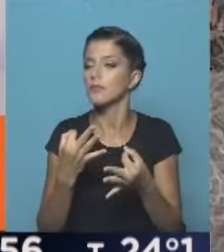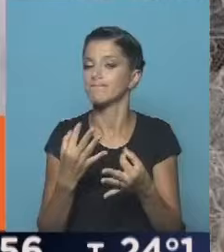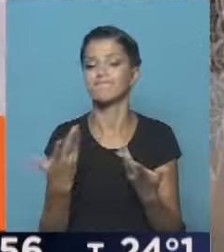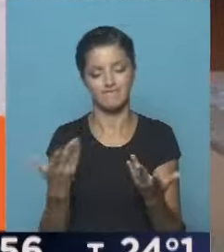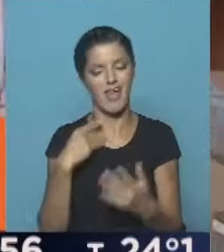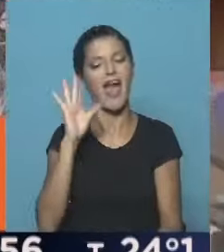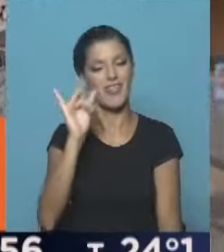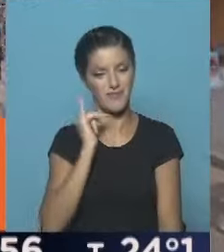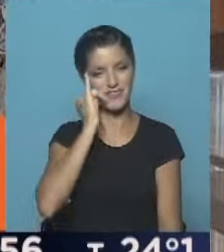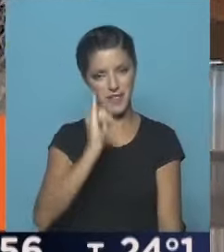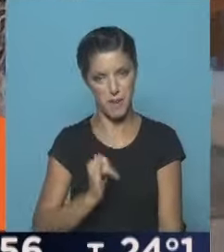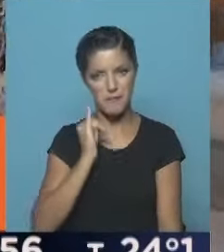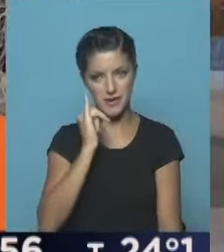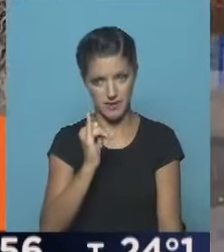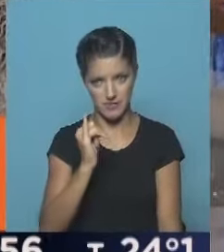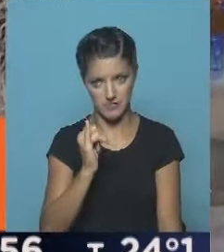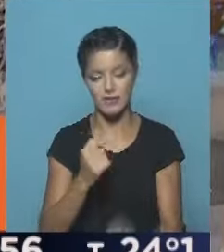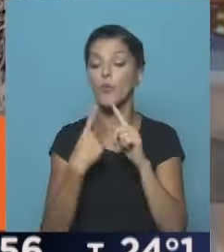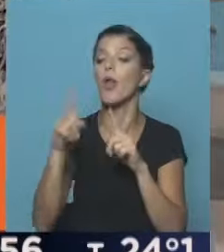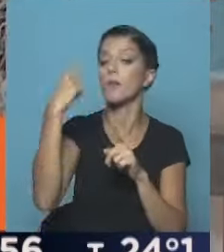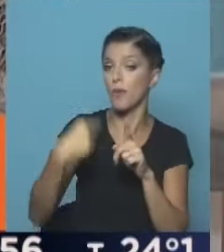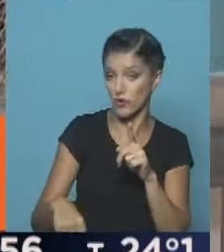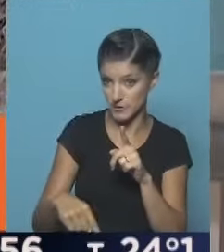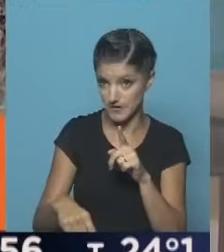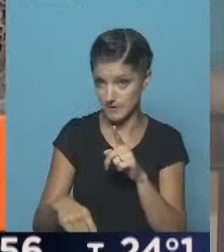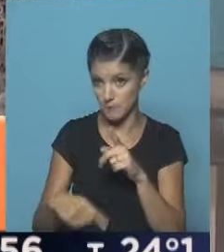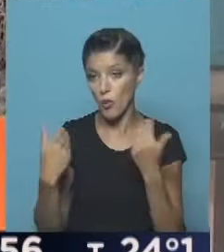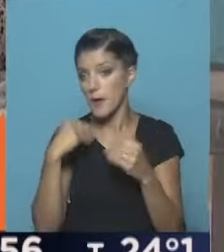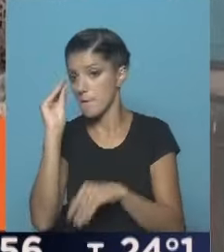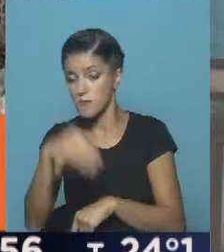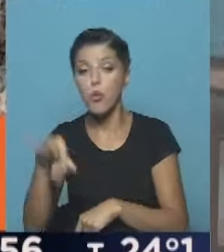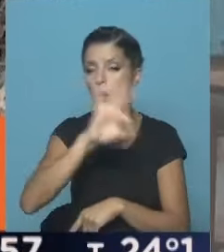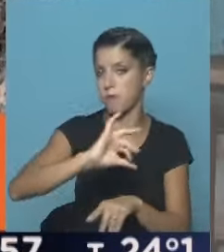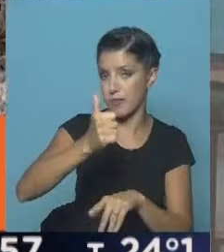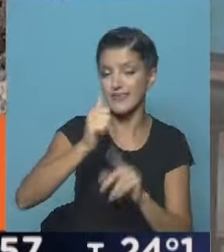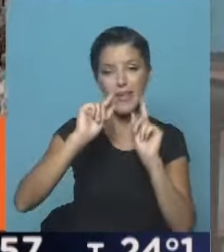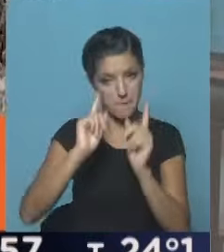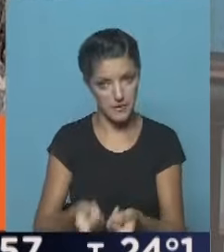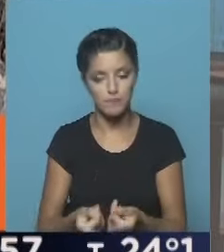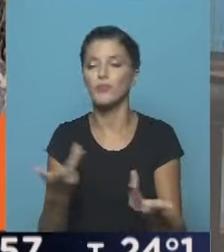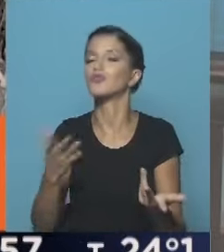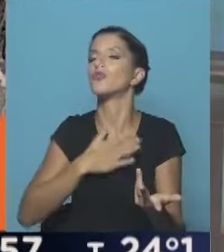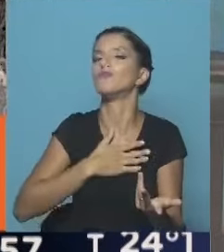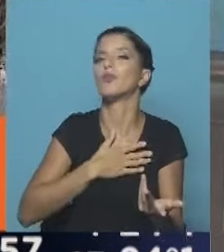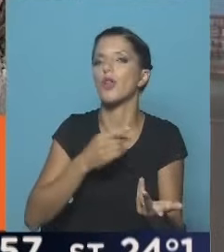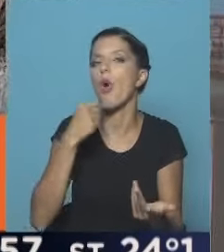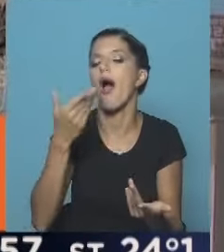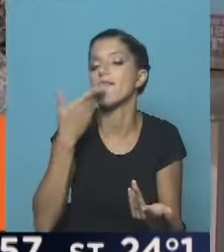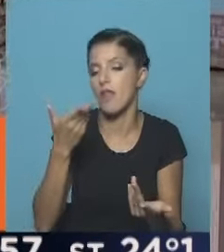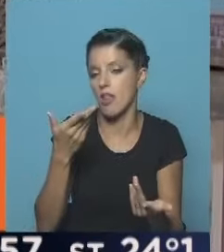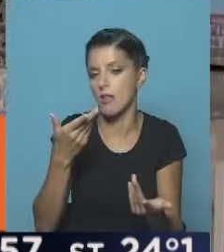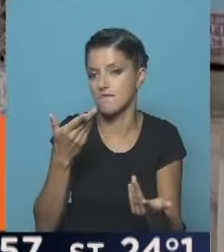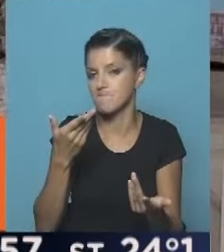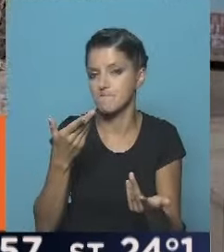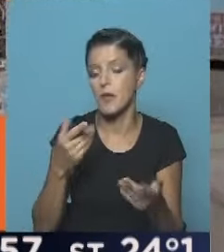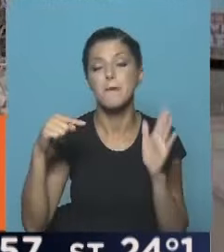de explicar y qué cosas estuvieron en juego en el proceso también. Yo no quiero por eso entrar en teorías conspirativas, pero efectivamente hubo